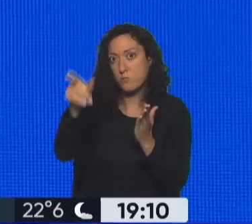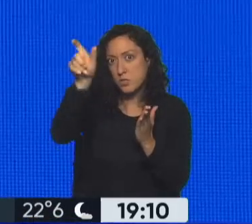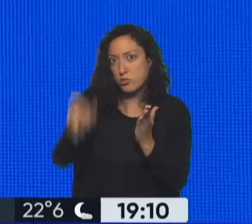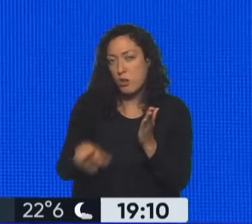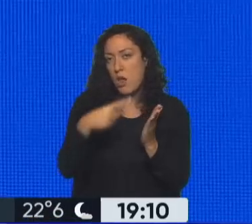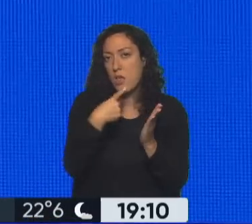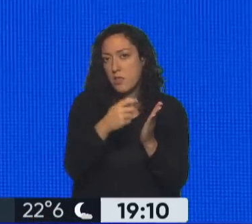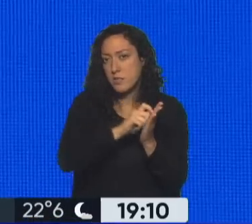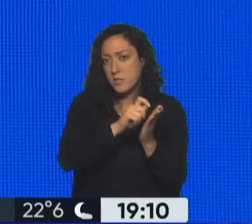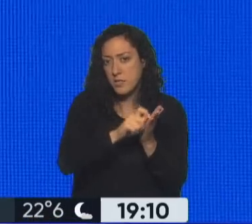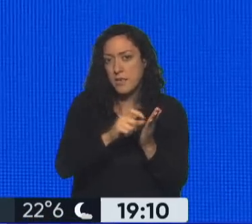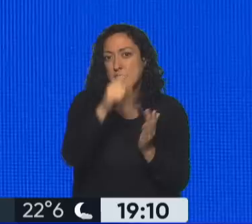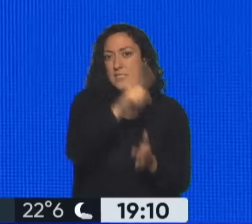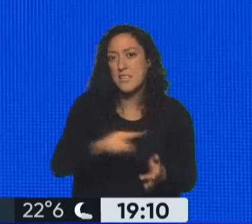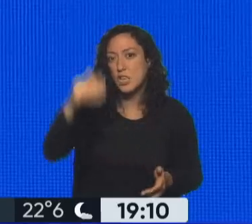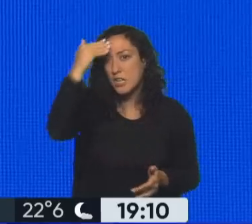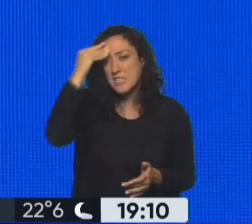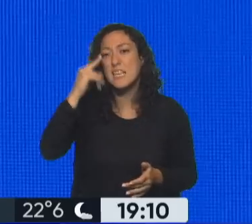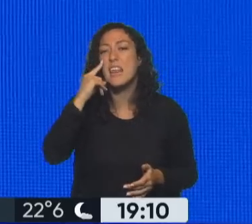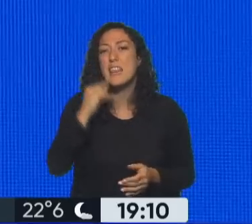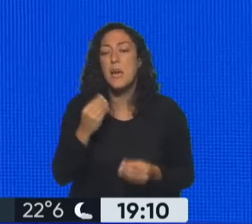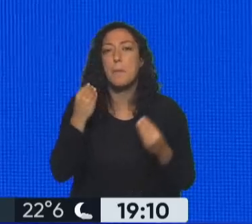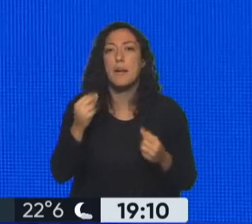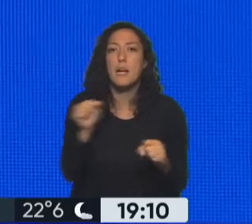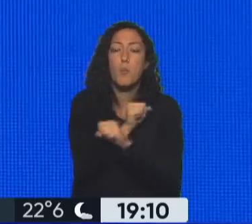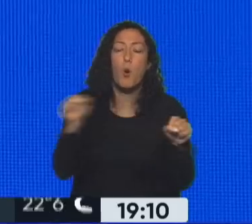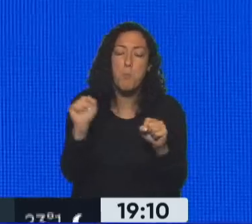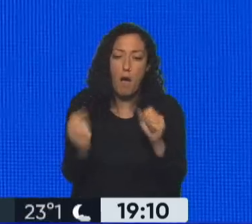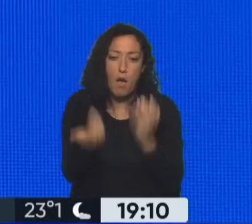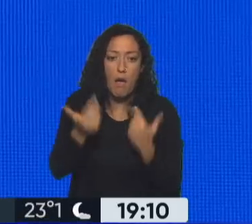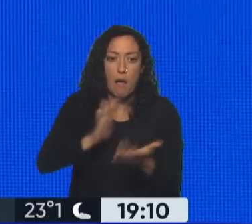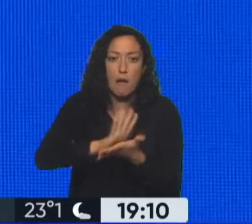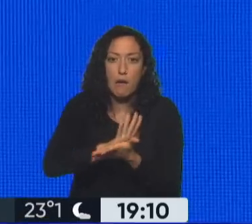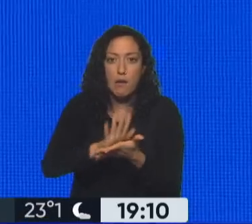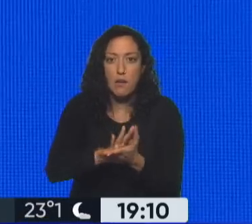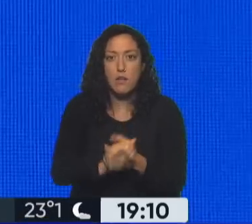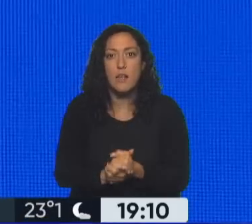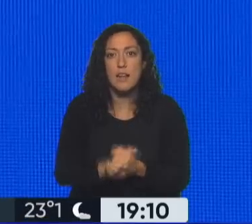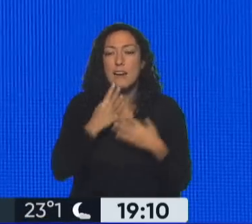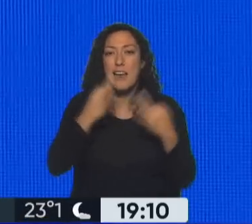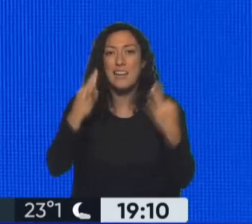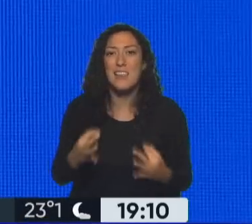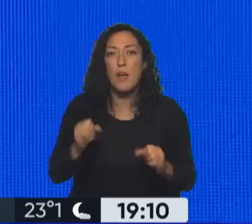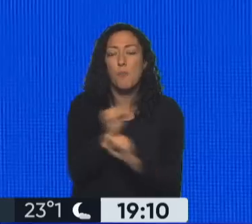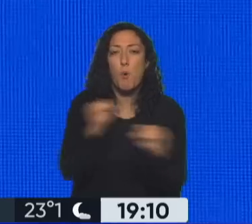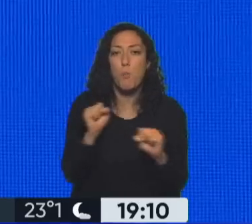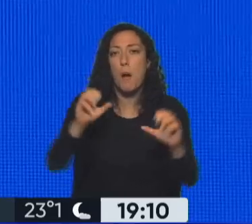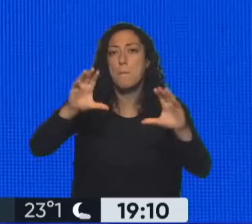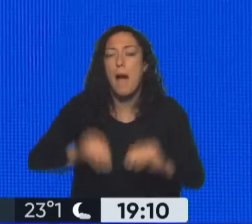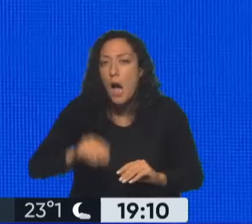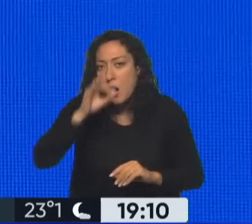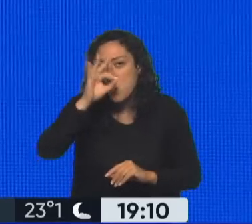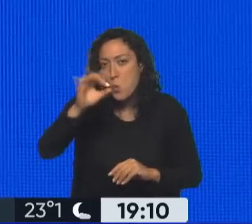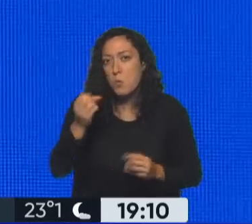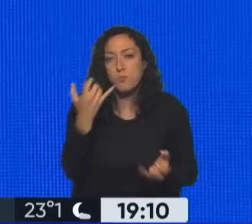que dice 115 días para desactivar la bomba. En realidad la bomba nunca se desactivó porque la